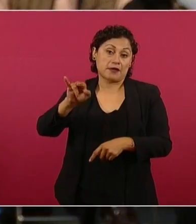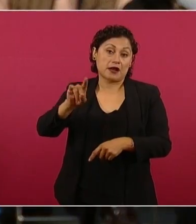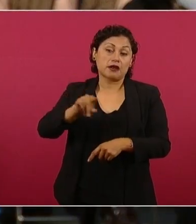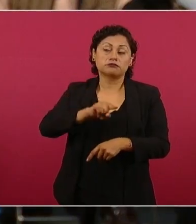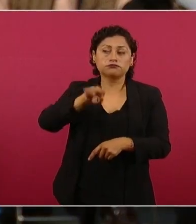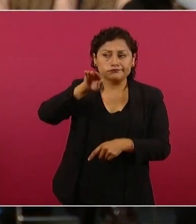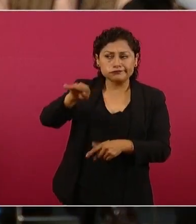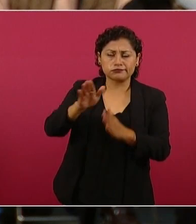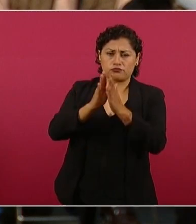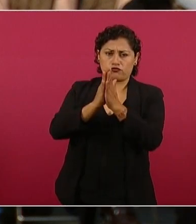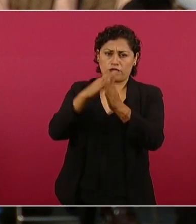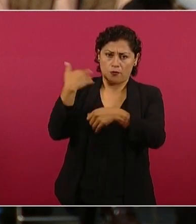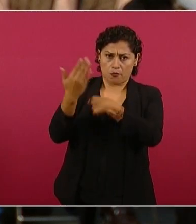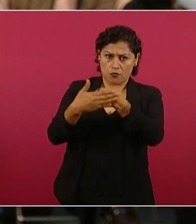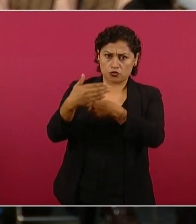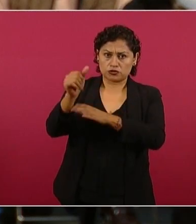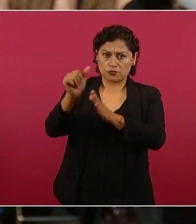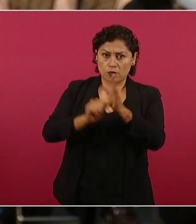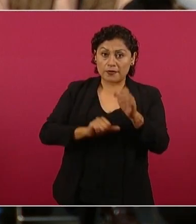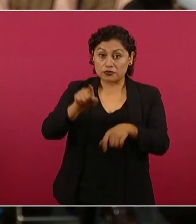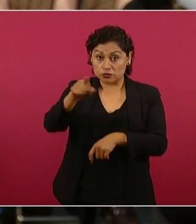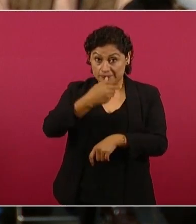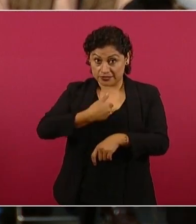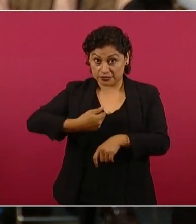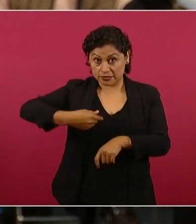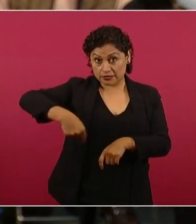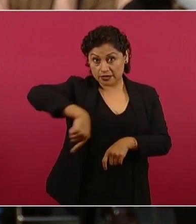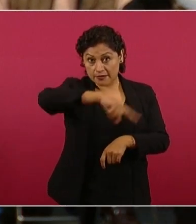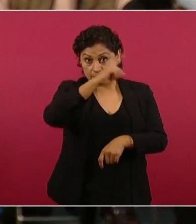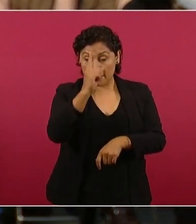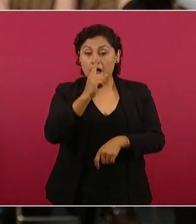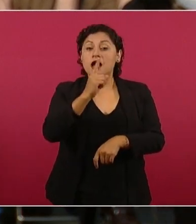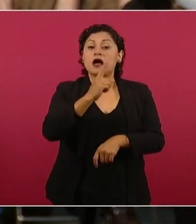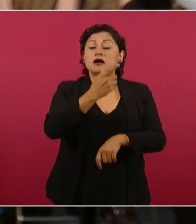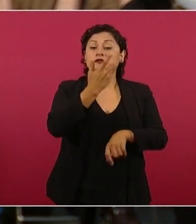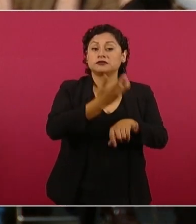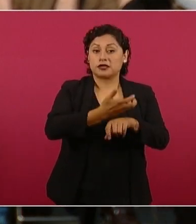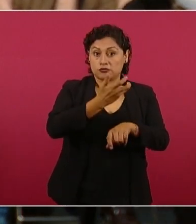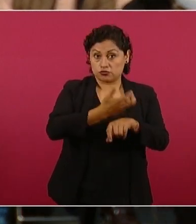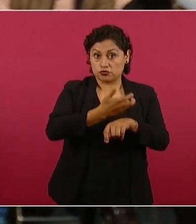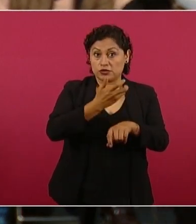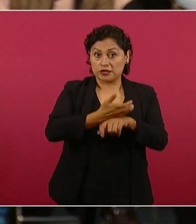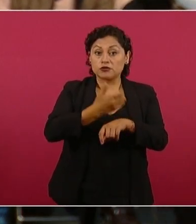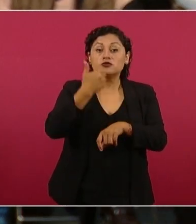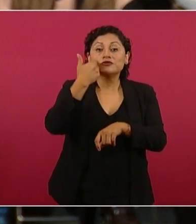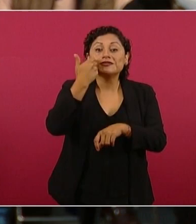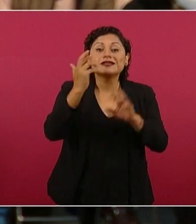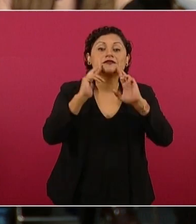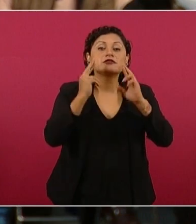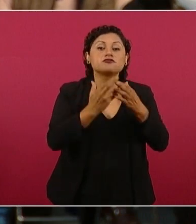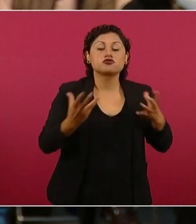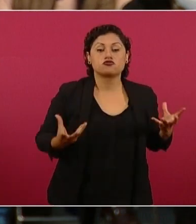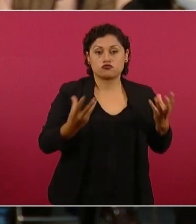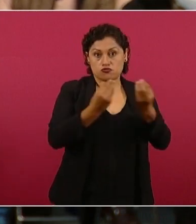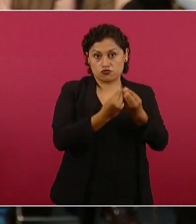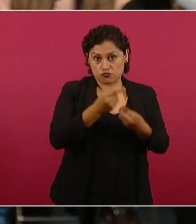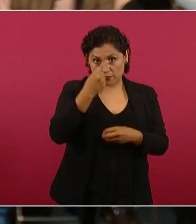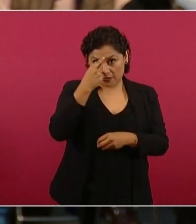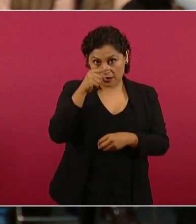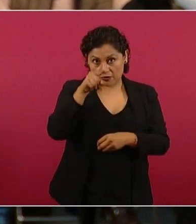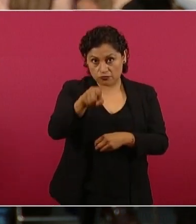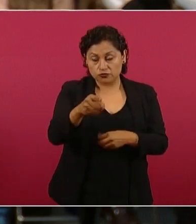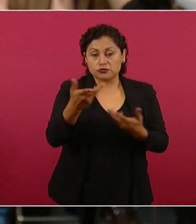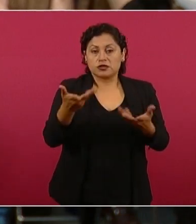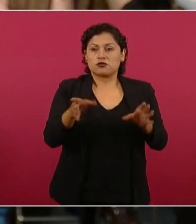en este mes próximo que usted estará en Washington con migrantes, algún tipo de representación, algún tipo